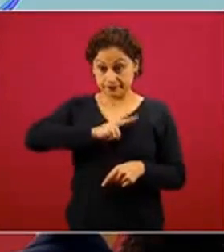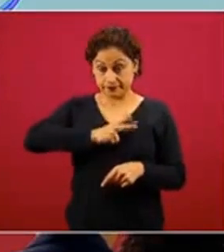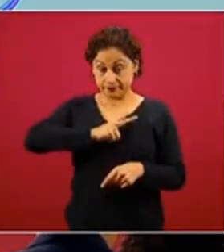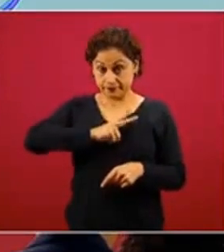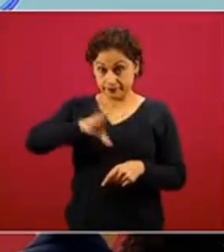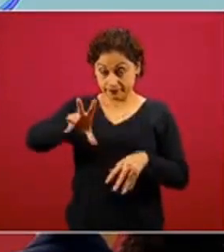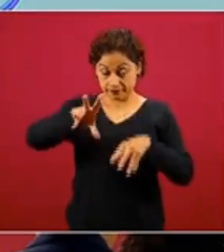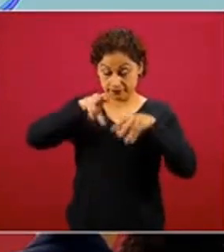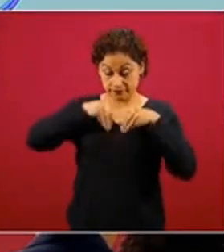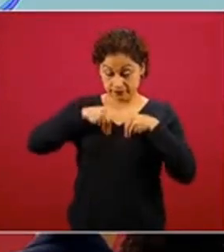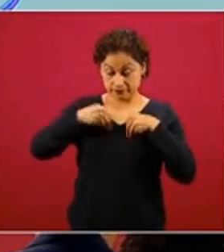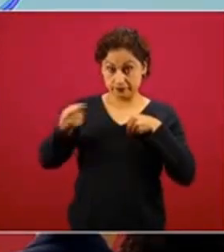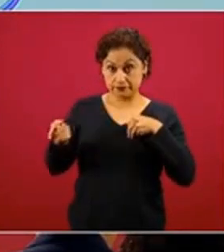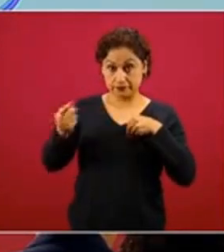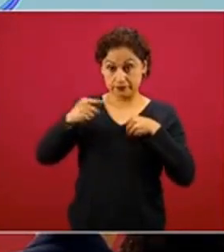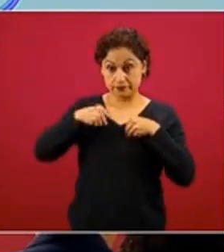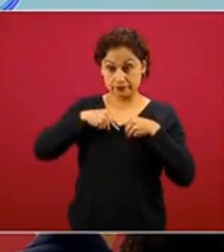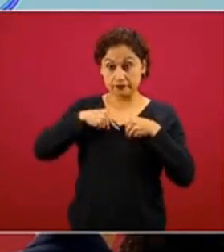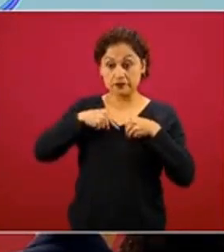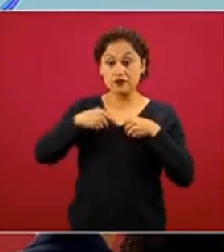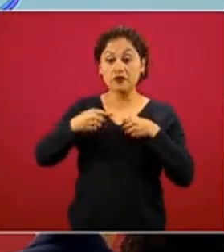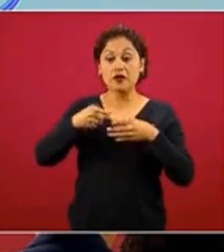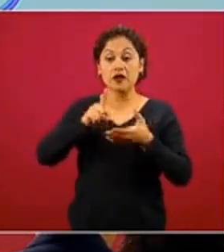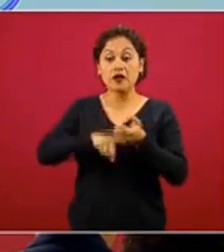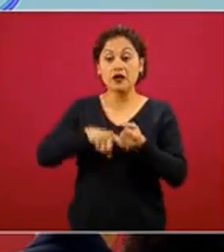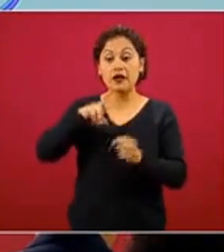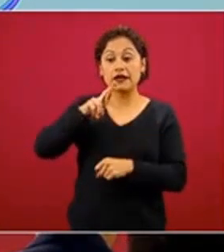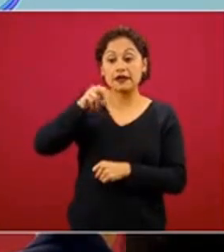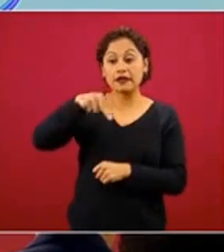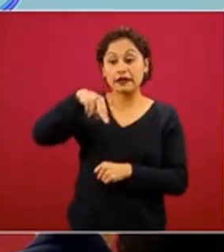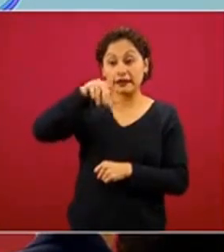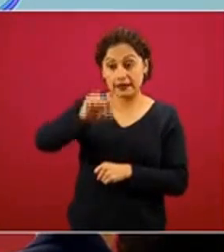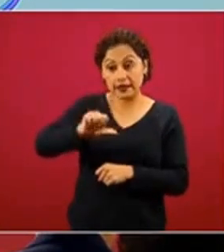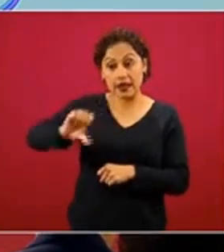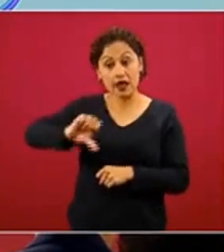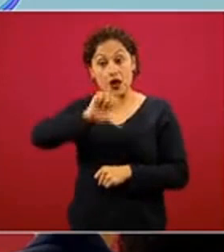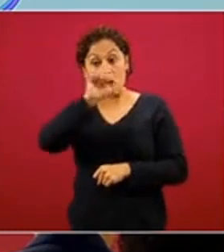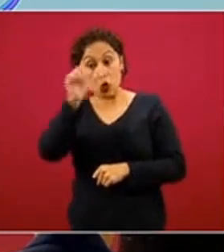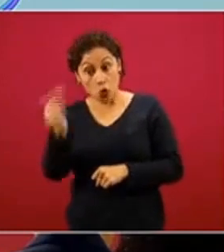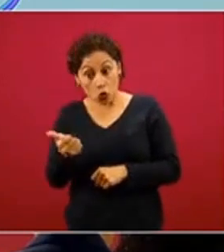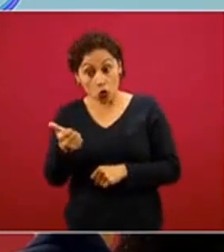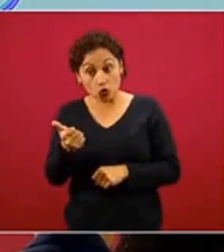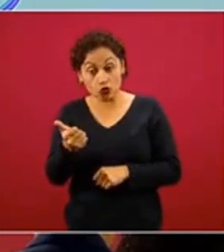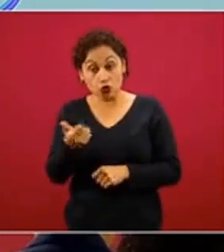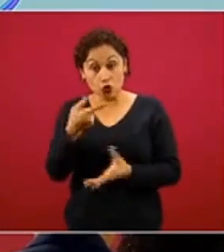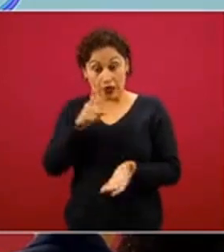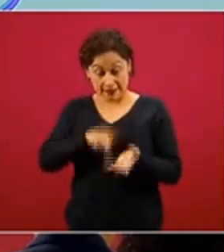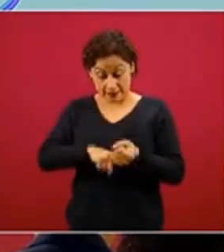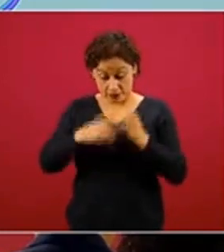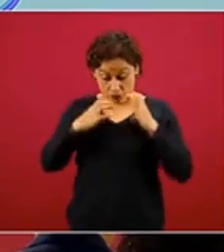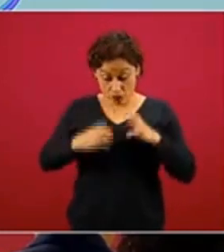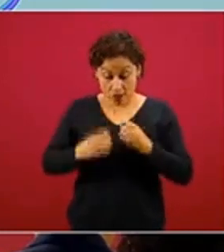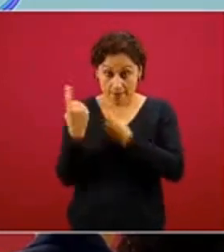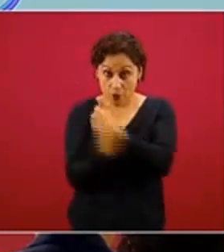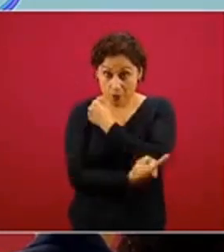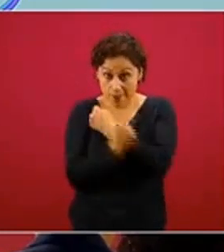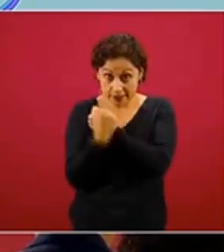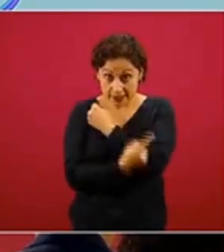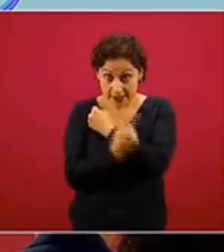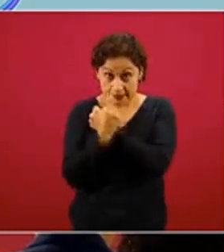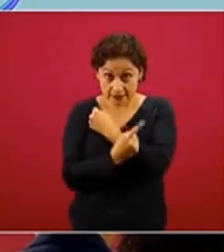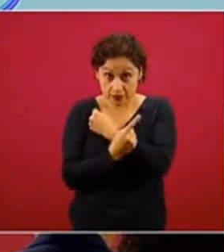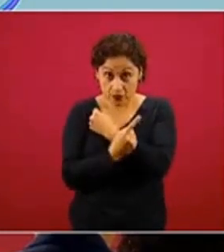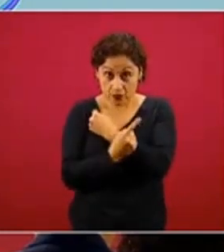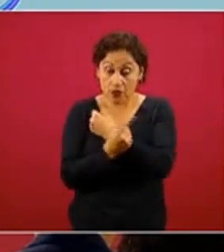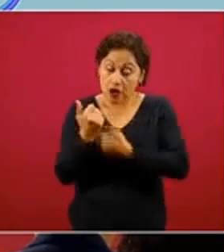viriones, y lo mismo el tocilizumab, que es un anticuerpo que va como ejemplo a frenar lo que